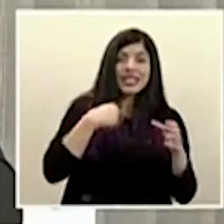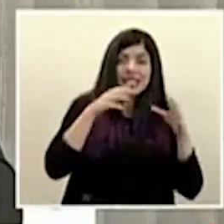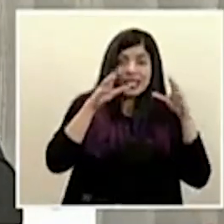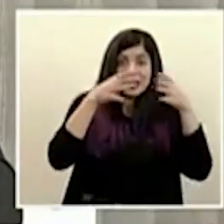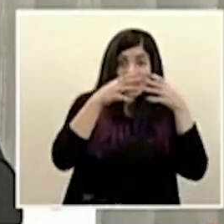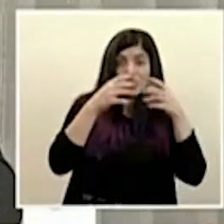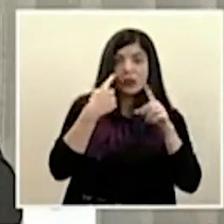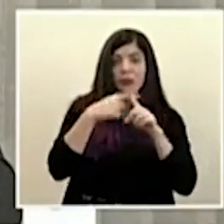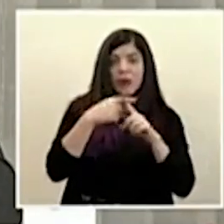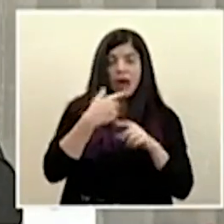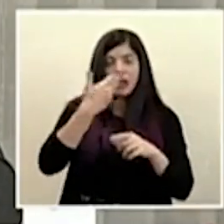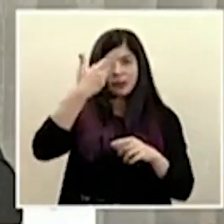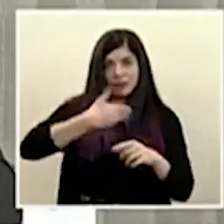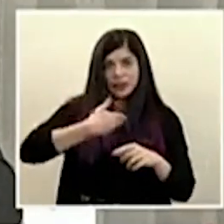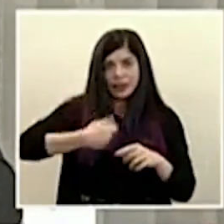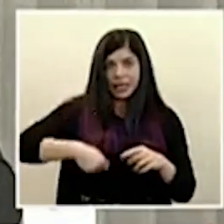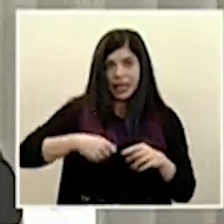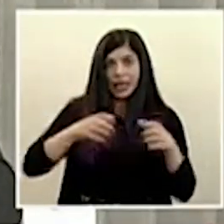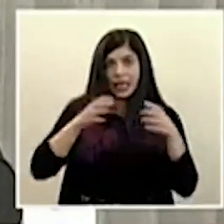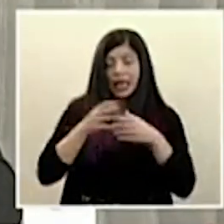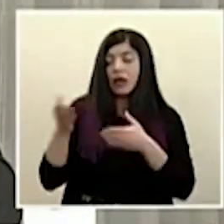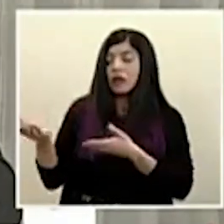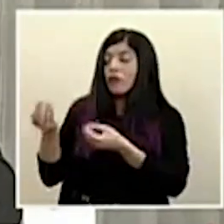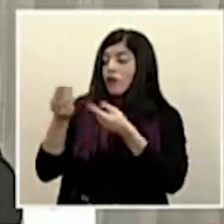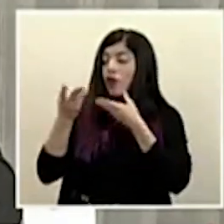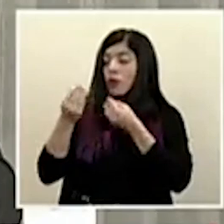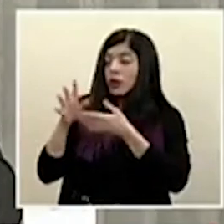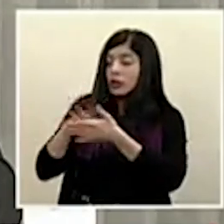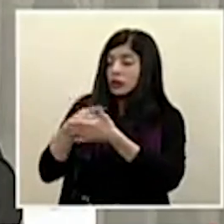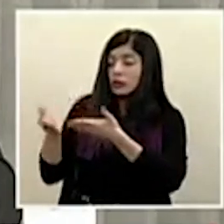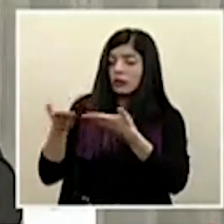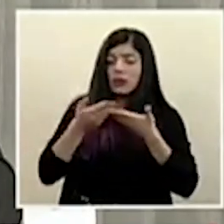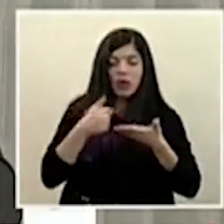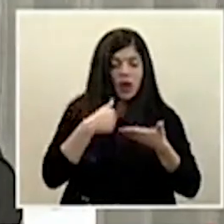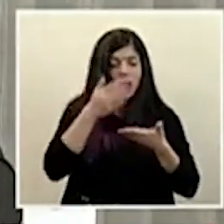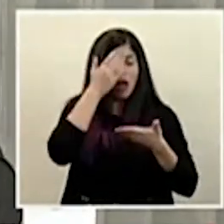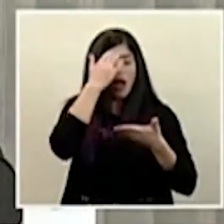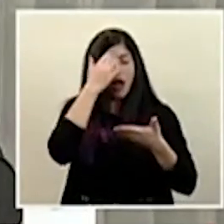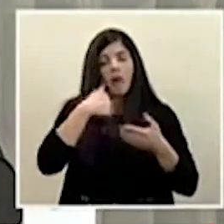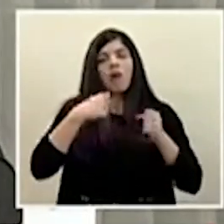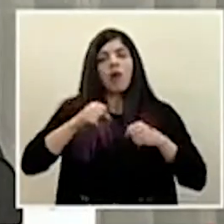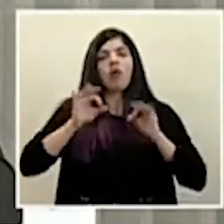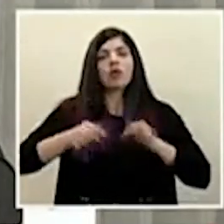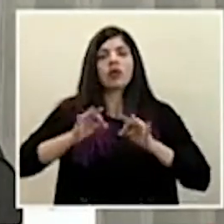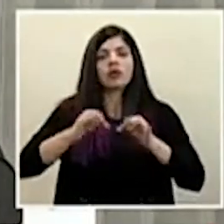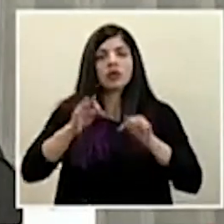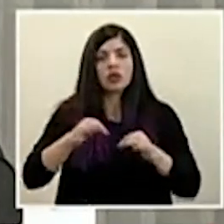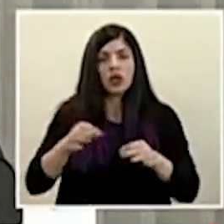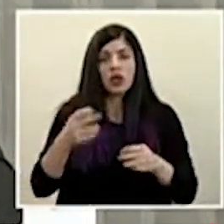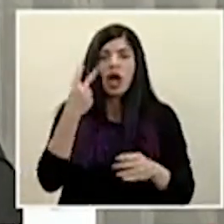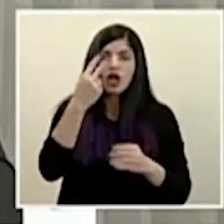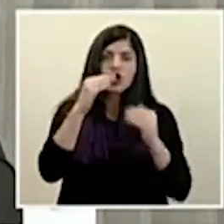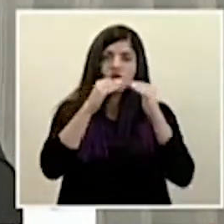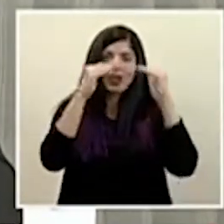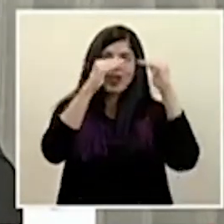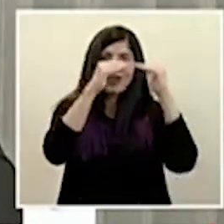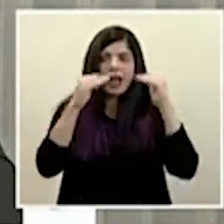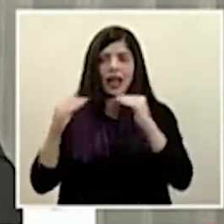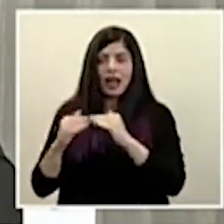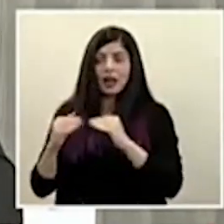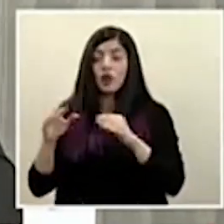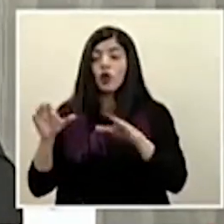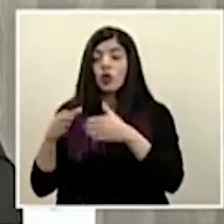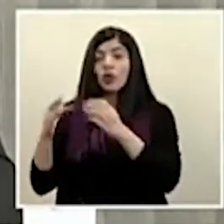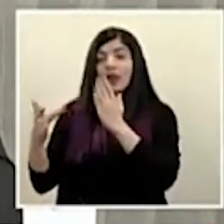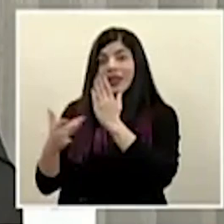mencionado y a mi persona, para la toma de decisiones. Ese es el grupo que existe en esos dos niveles, tanto el grupo